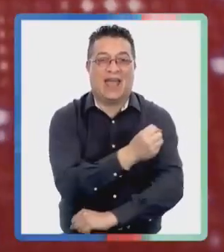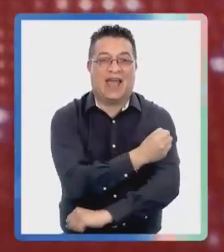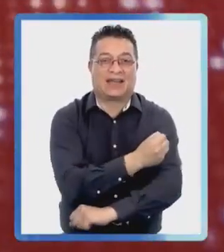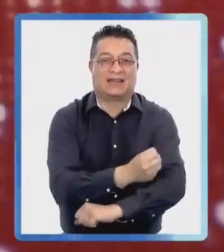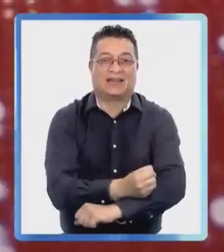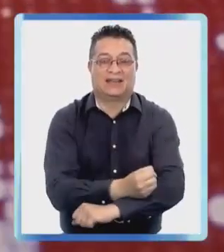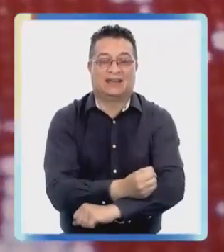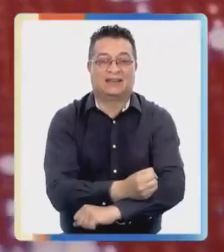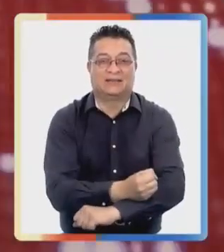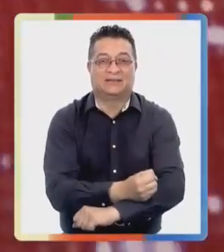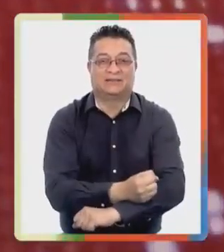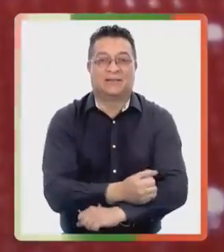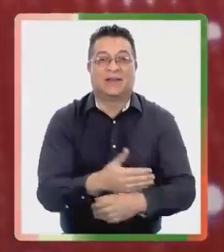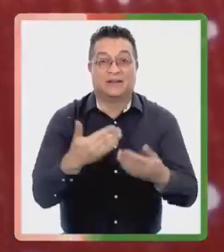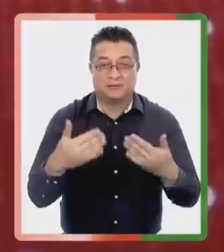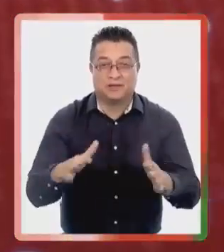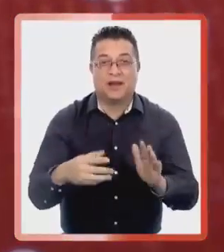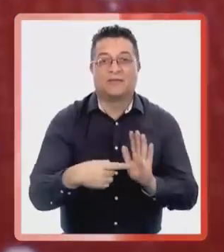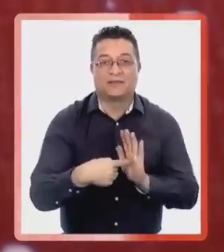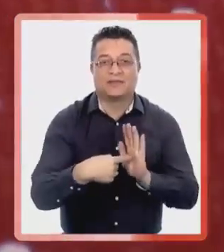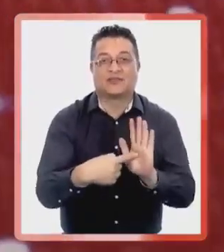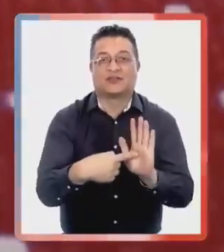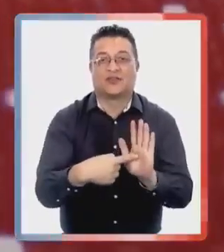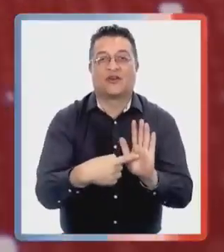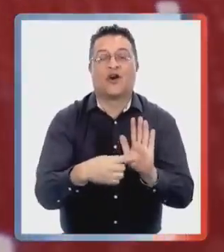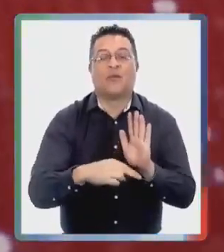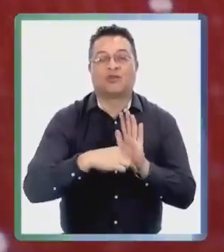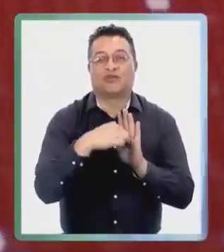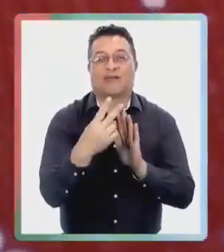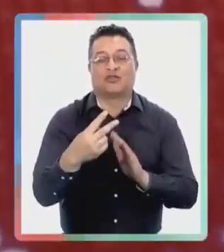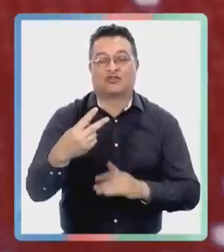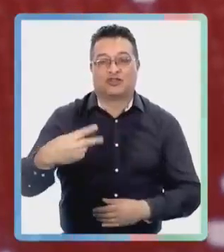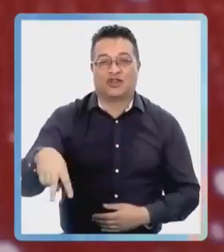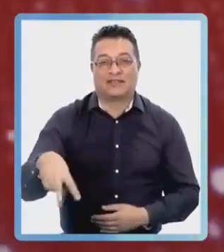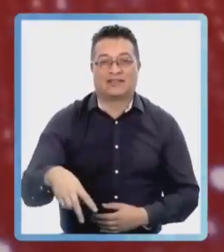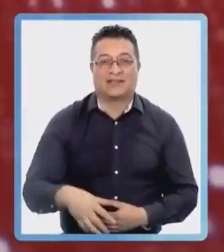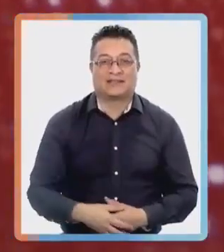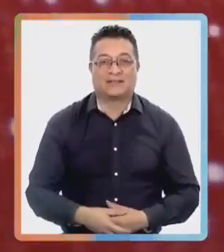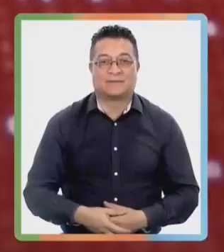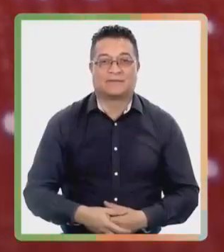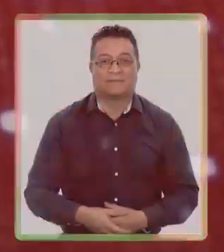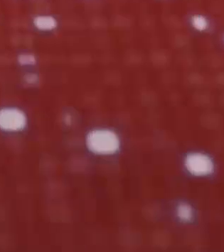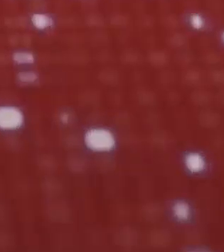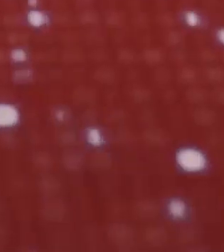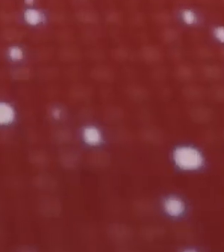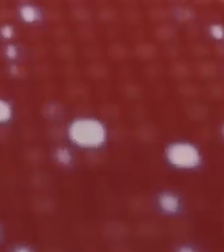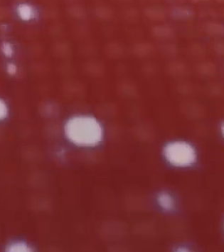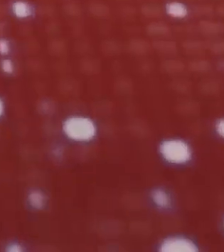Arcatel, presentó Portavoz Noticias.